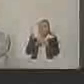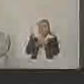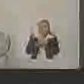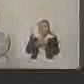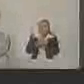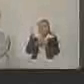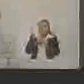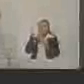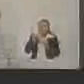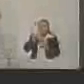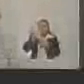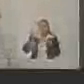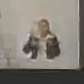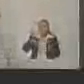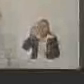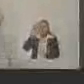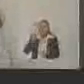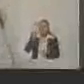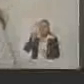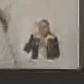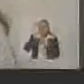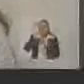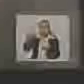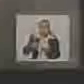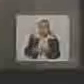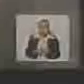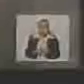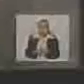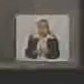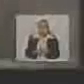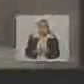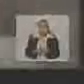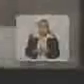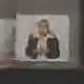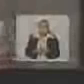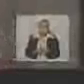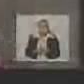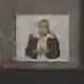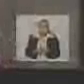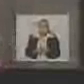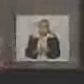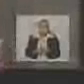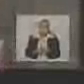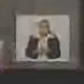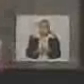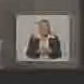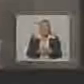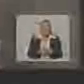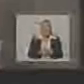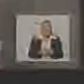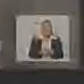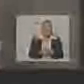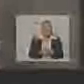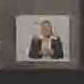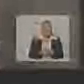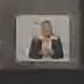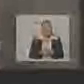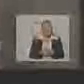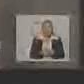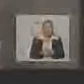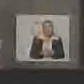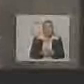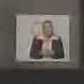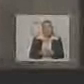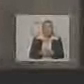por parte de tu delegada. Muchas gracias. Gracias, estamos en esta ronda inicial del tema 2, transparencia